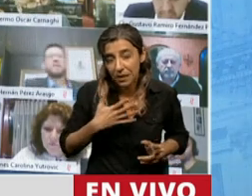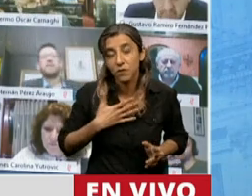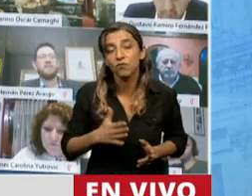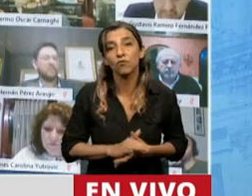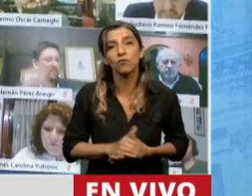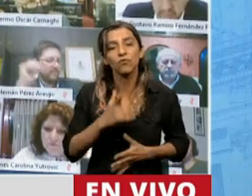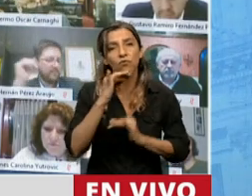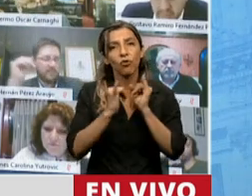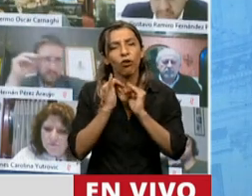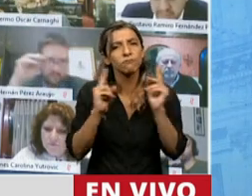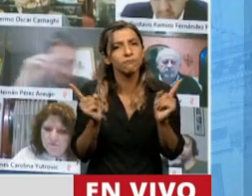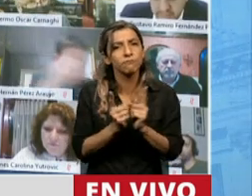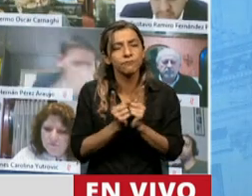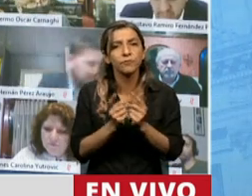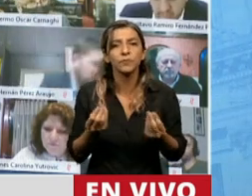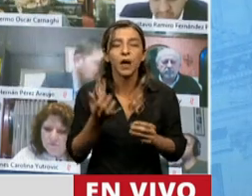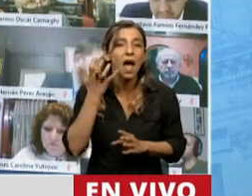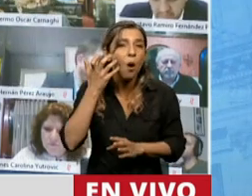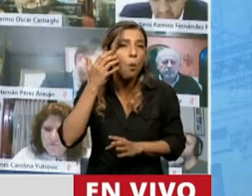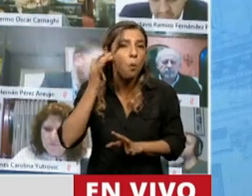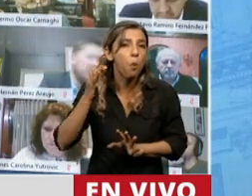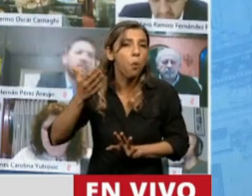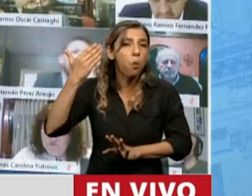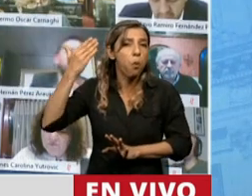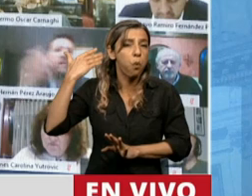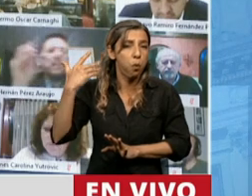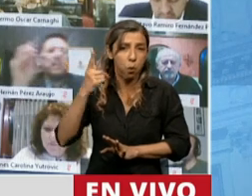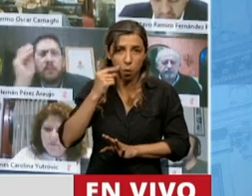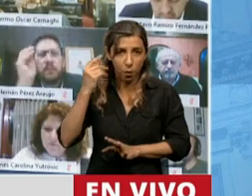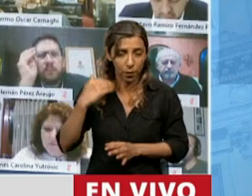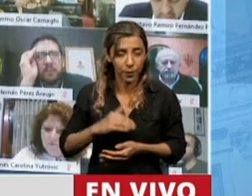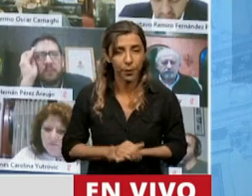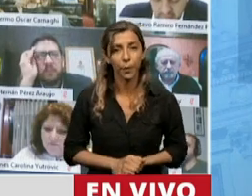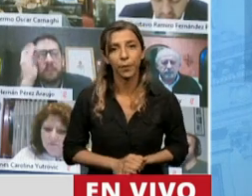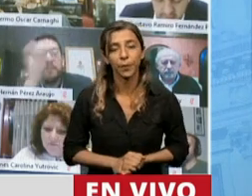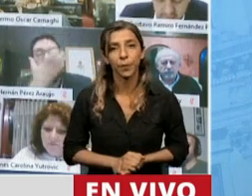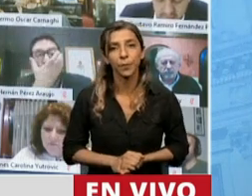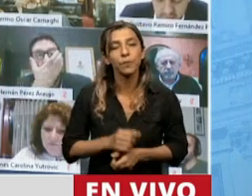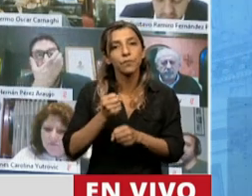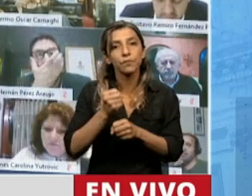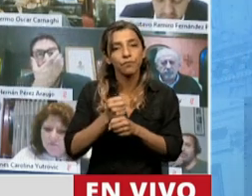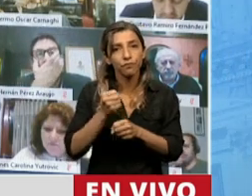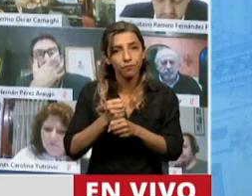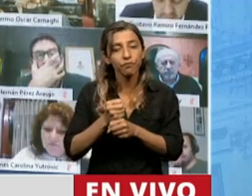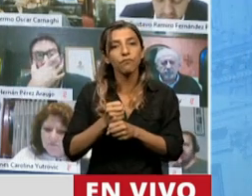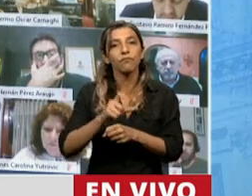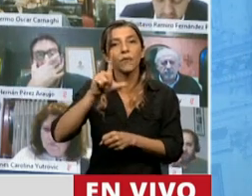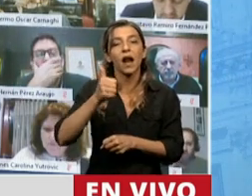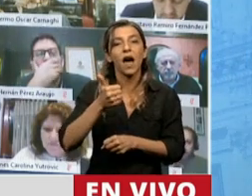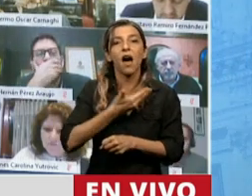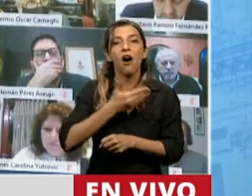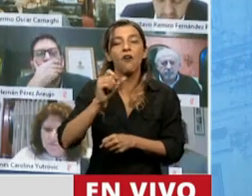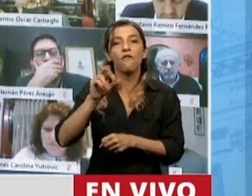contarle brevemente que mi abuelo eh trabajó en la forestal él es de Villa